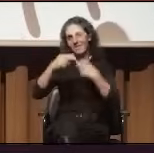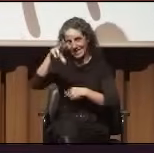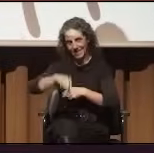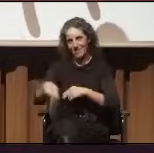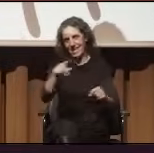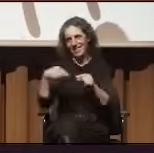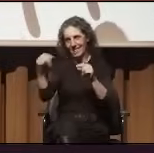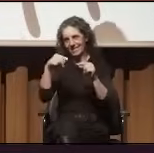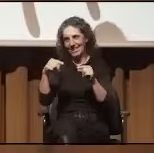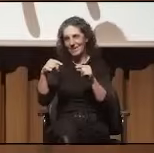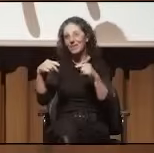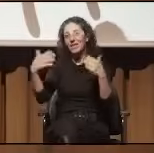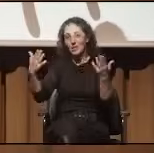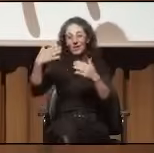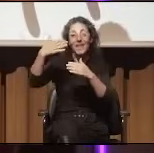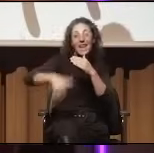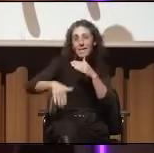no hay límites geográficos.